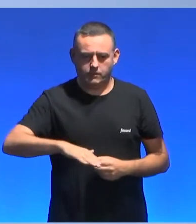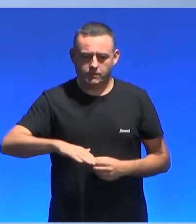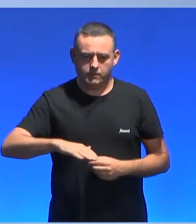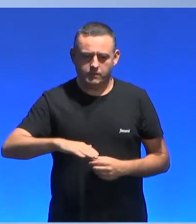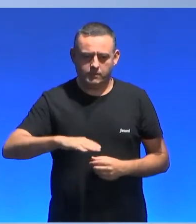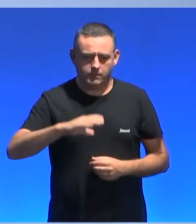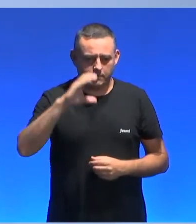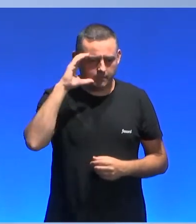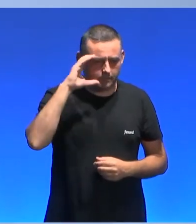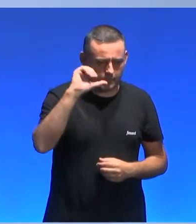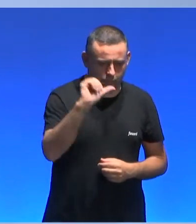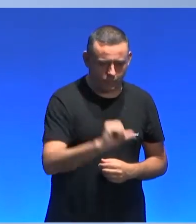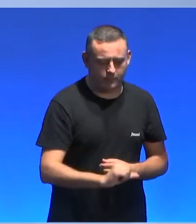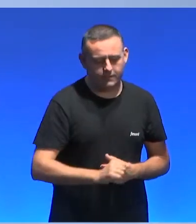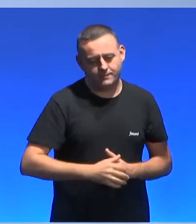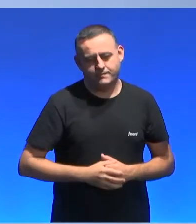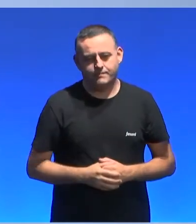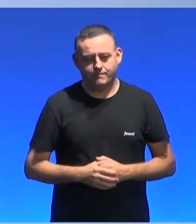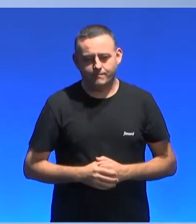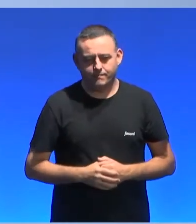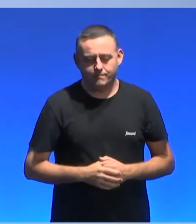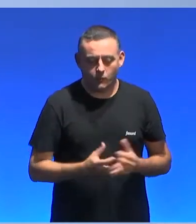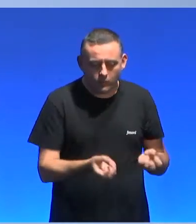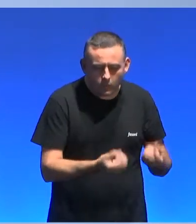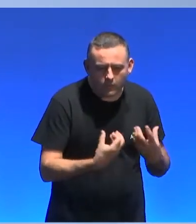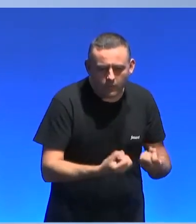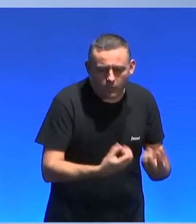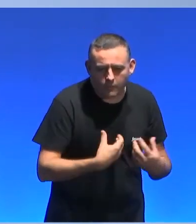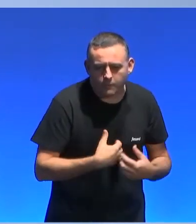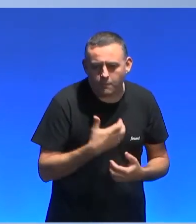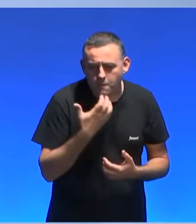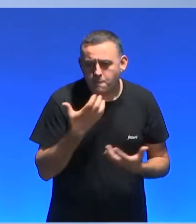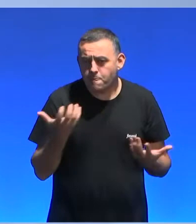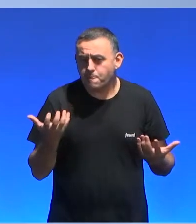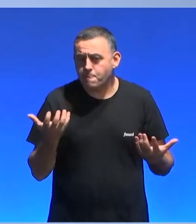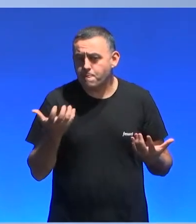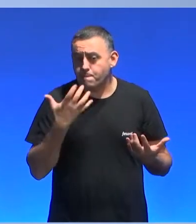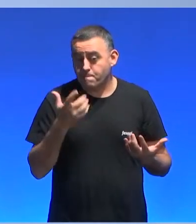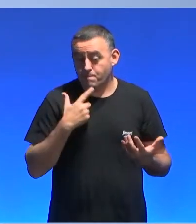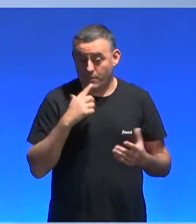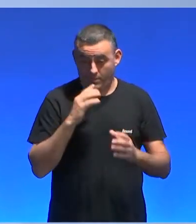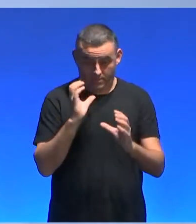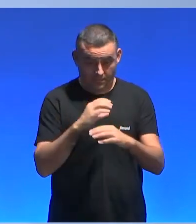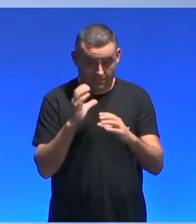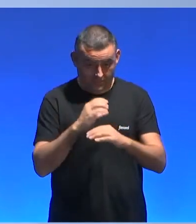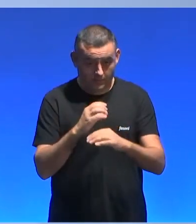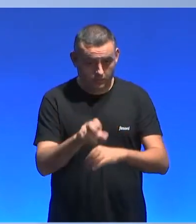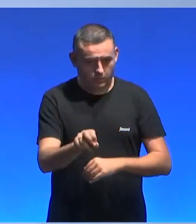Hay una razón científica, la anuncio solo. Nuestros